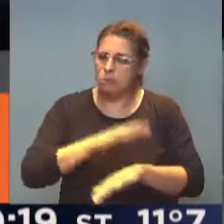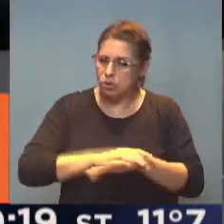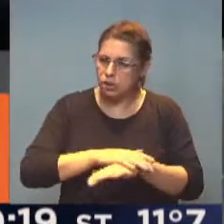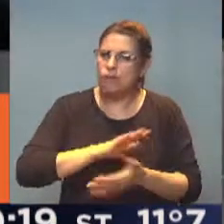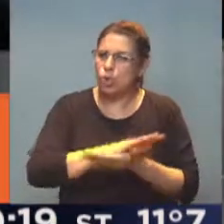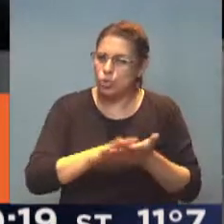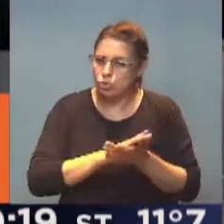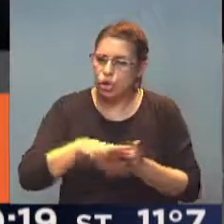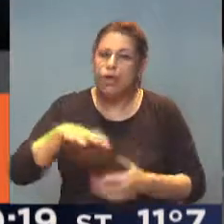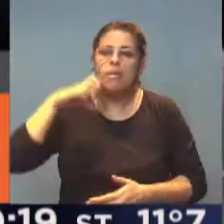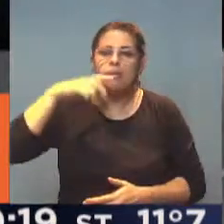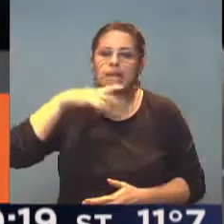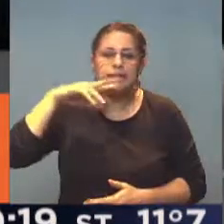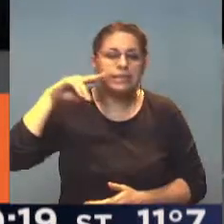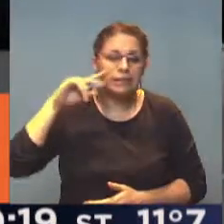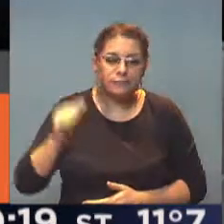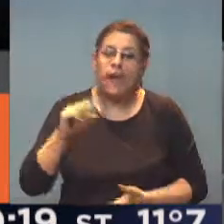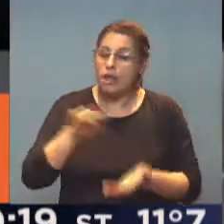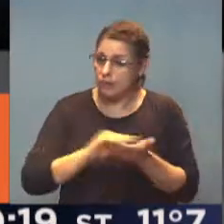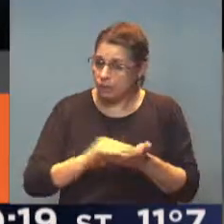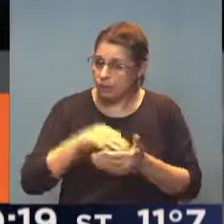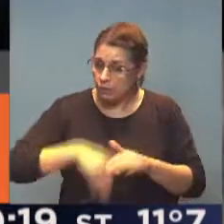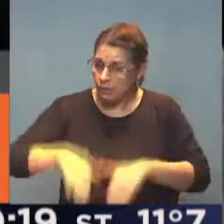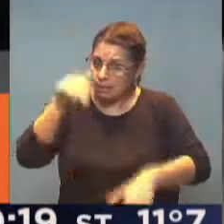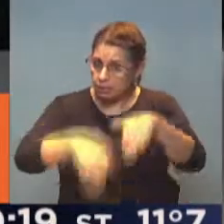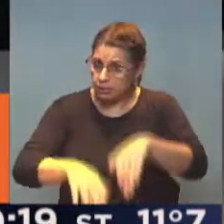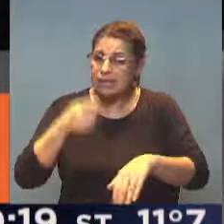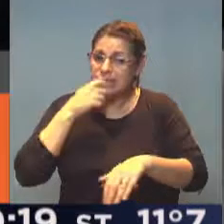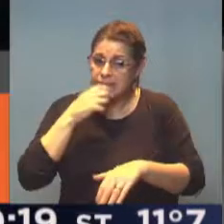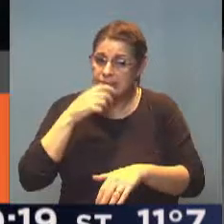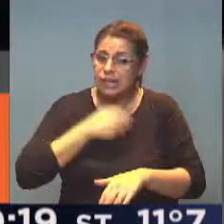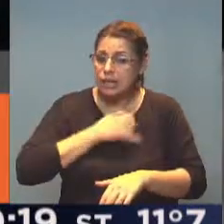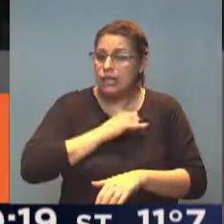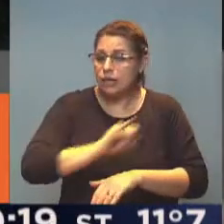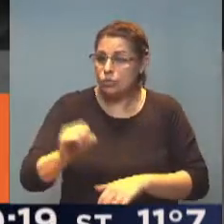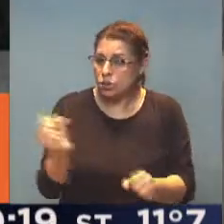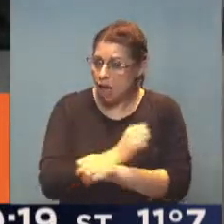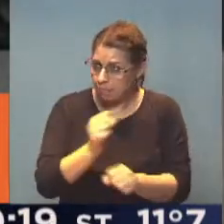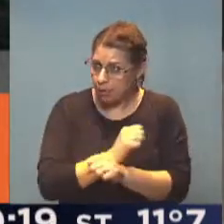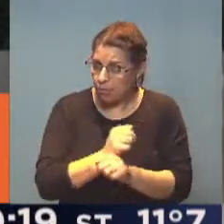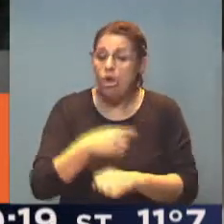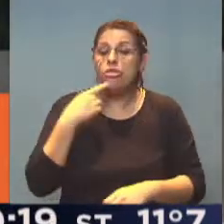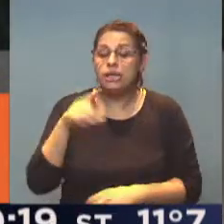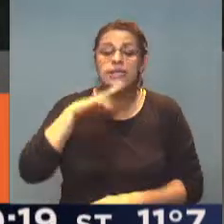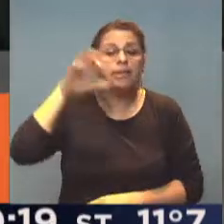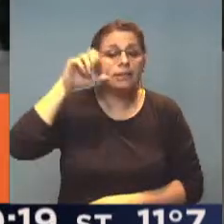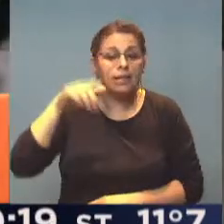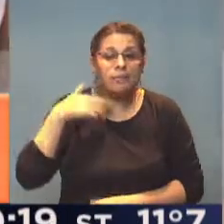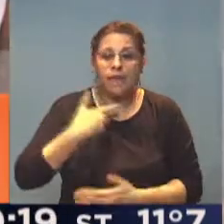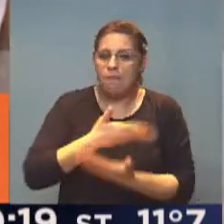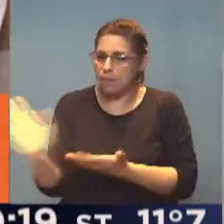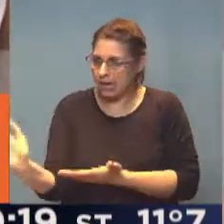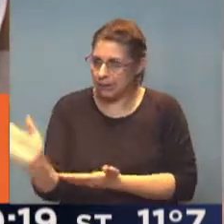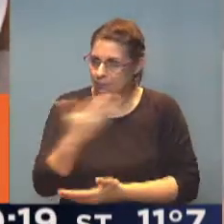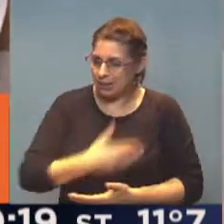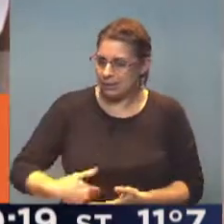pasiva. La Cámara de Diputados votará si acepta dar curso a la denuncia, lo que implicaría que Temer fuera apartado del